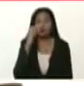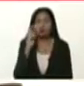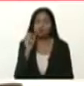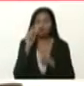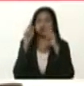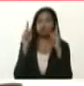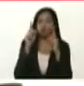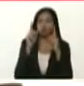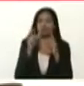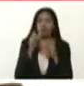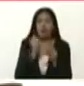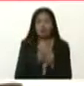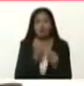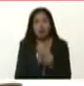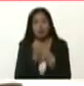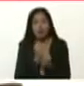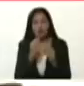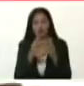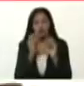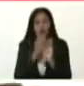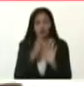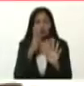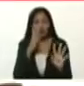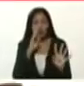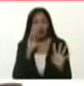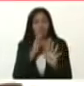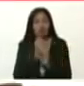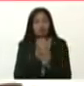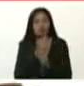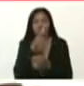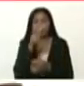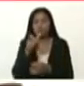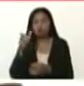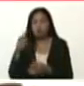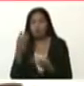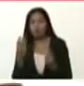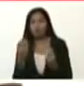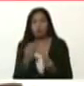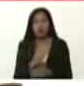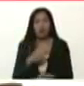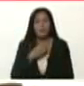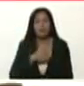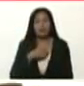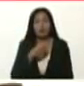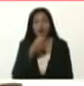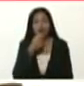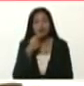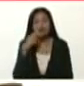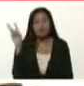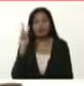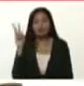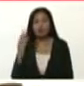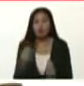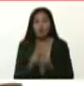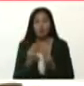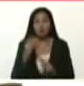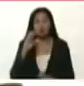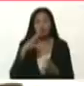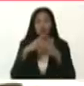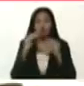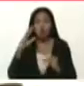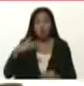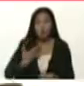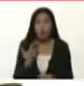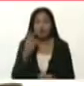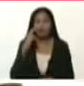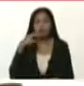la cantidad de trabajadores en toda esa zona pública. ¿Mm? En la misión Venezuela Bella, juntos todo es posible. Me impresionó, me